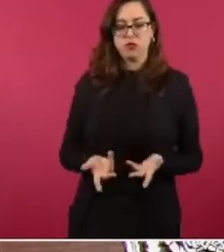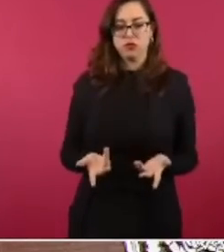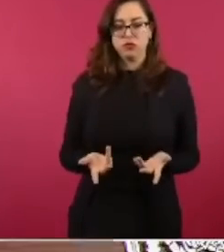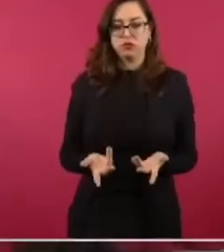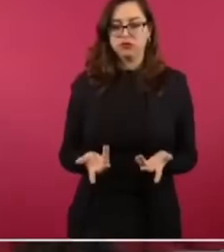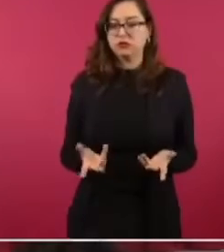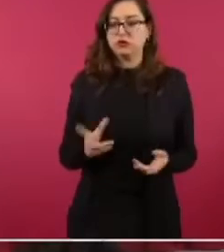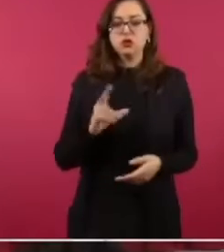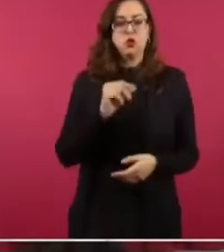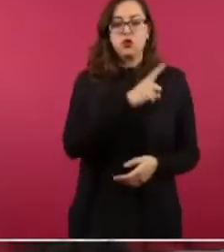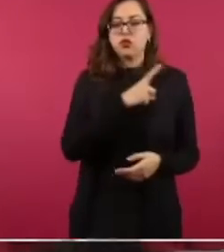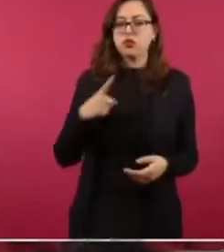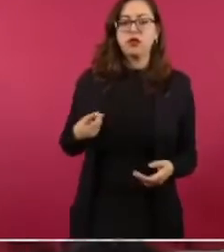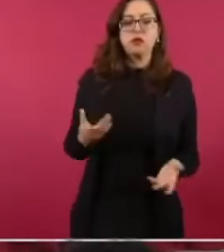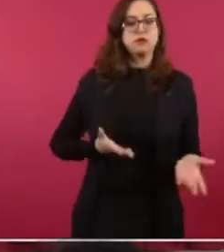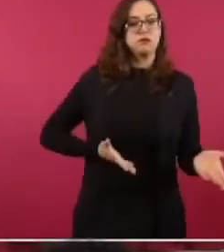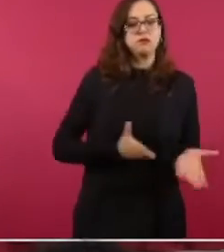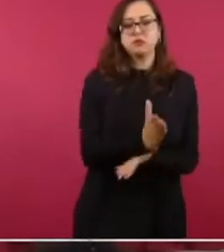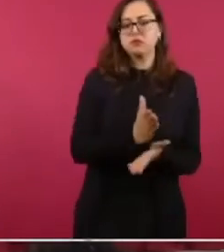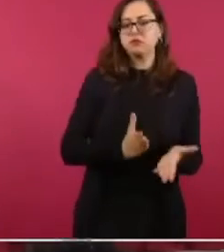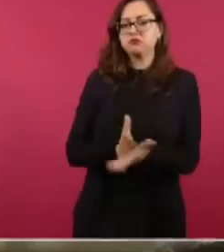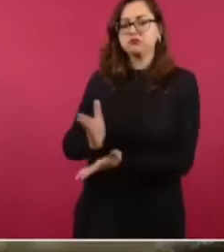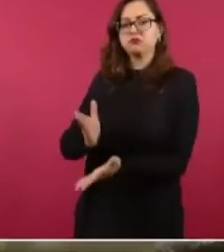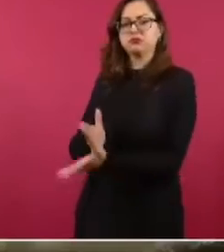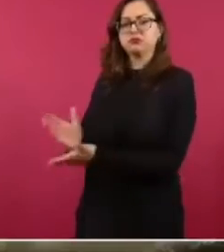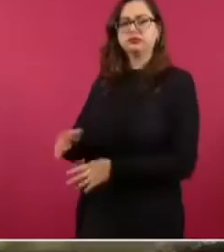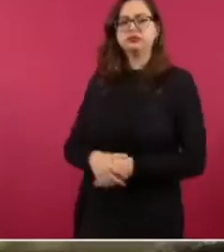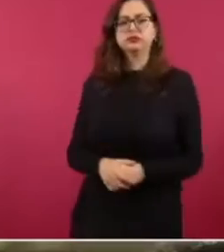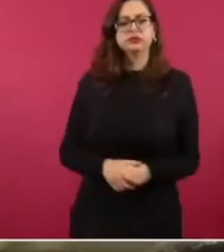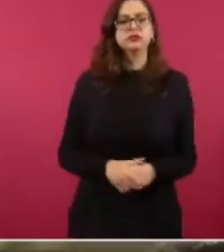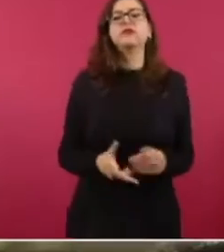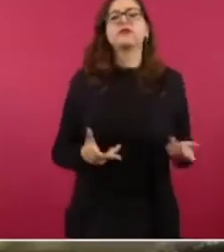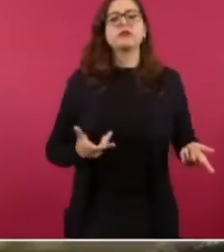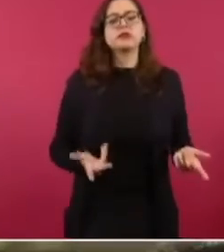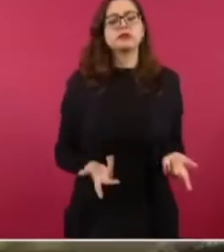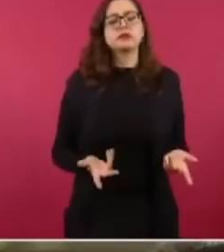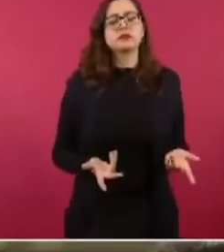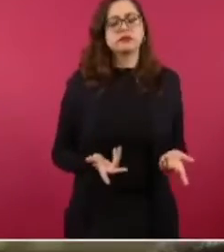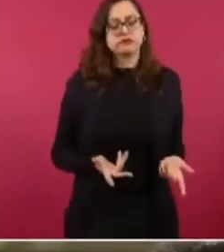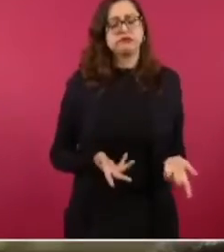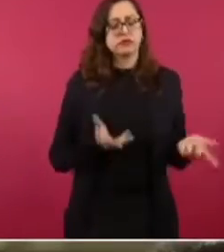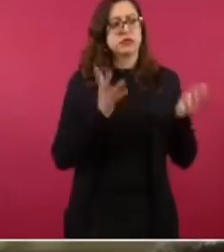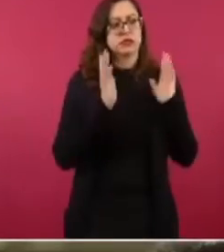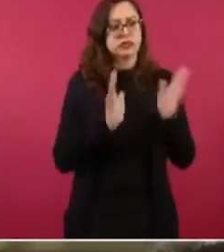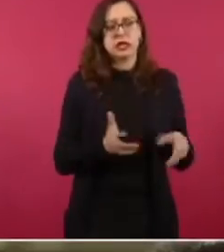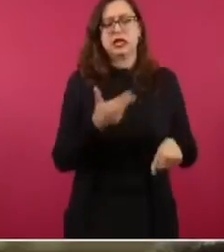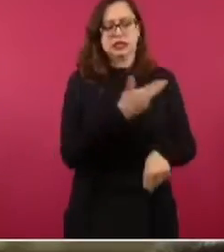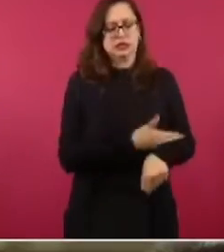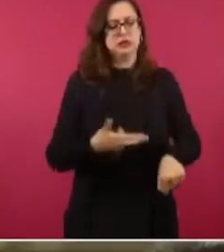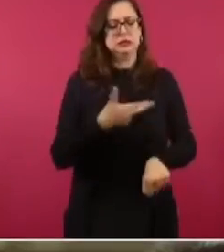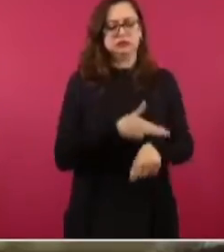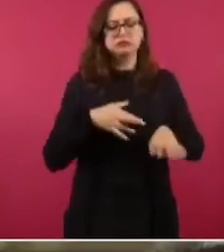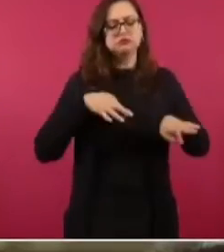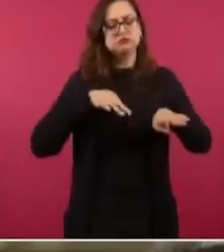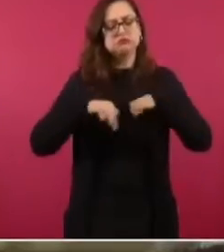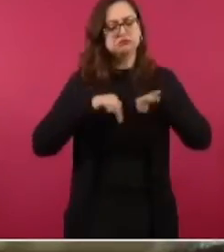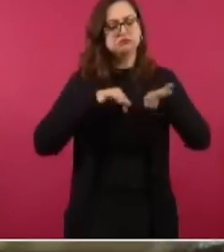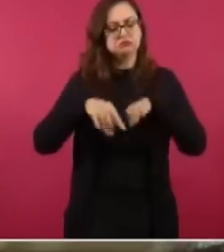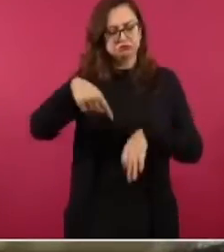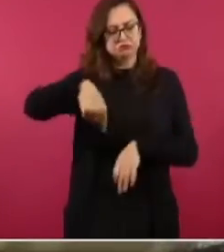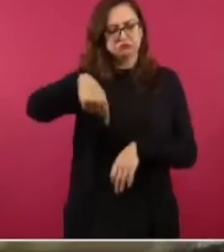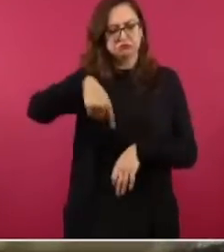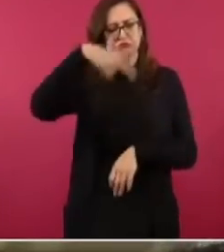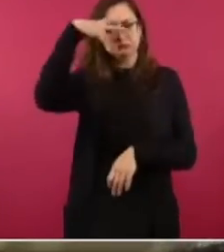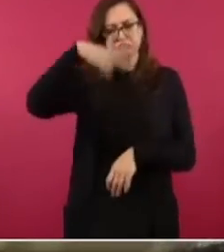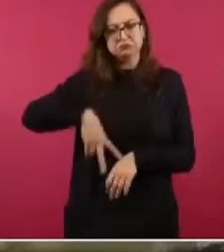de nadie. Sí, ellos sacaron ya sus permisos para trabajar en México legal, Sí. porque ellos dicen, bueno, nosotros no nos podemos quedar